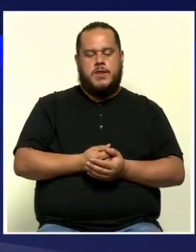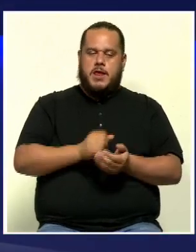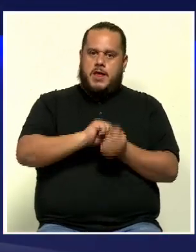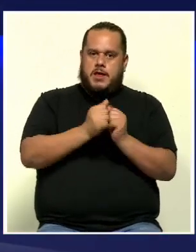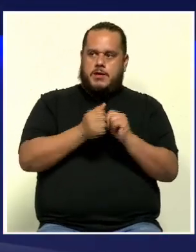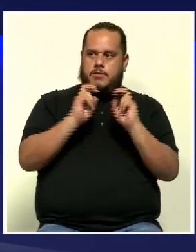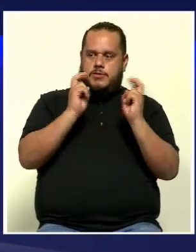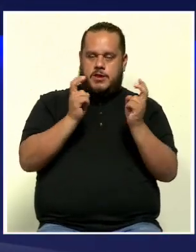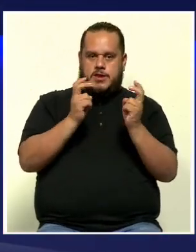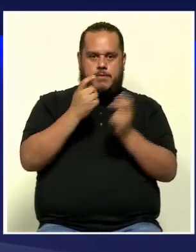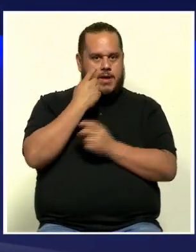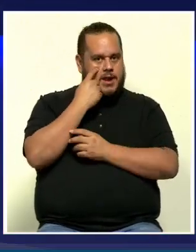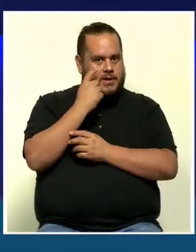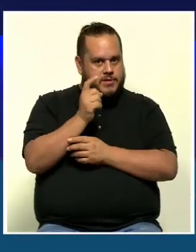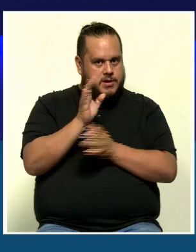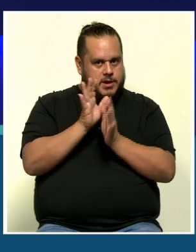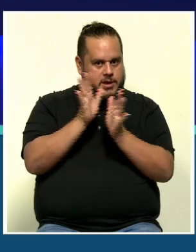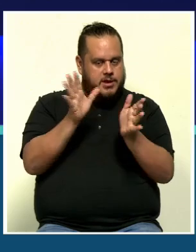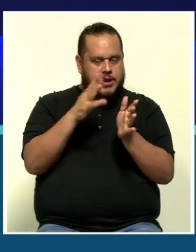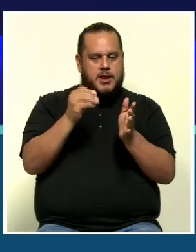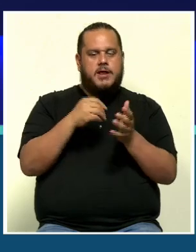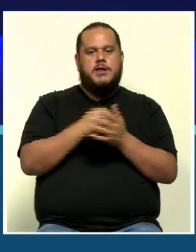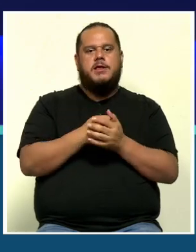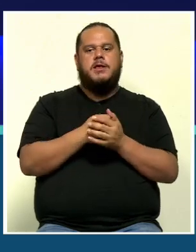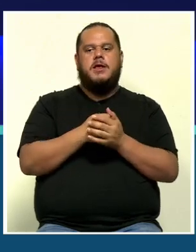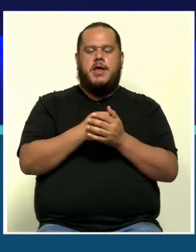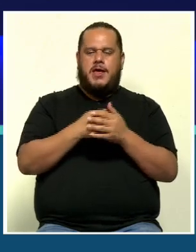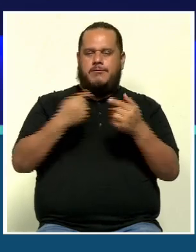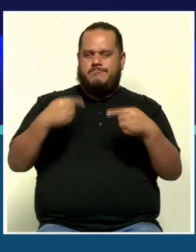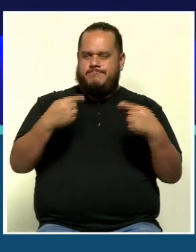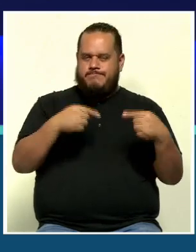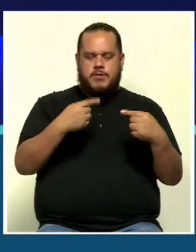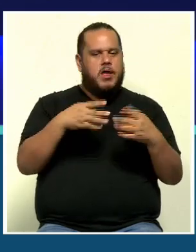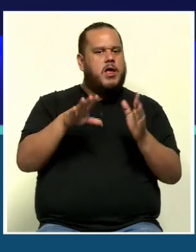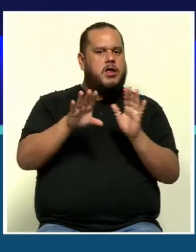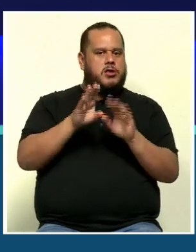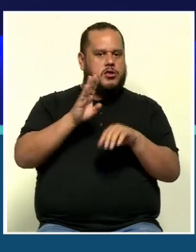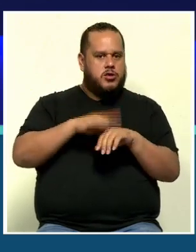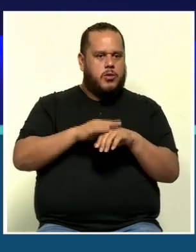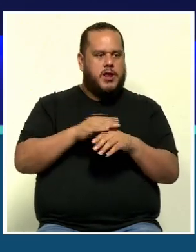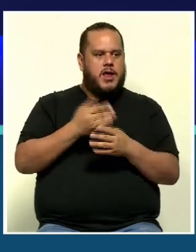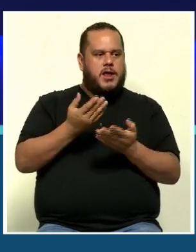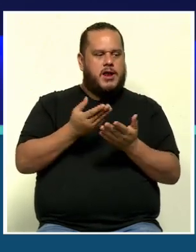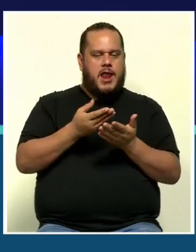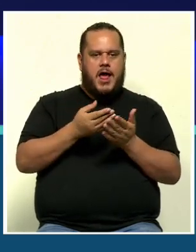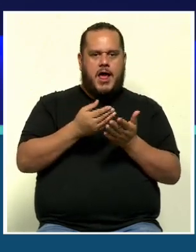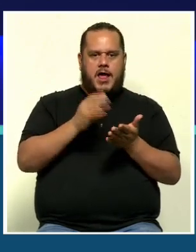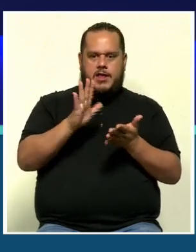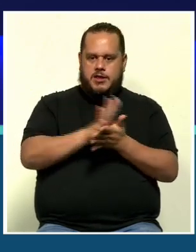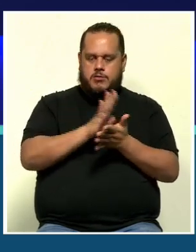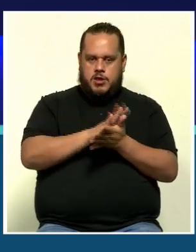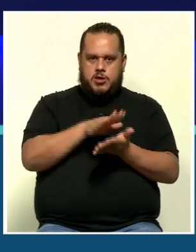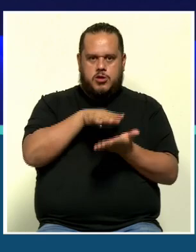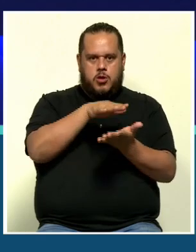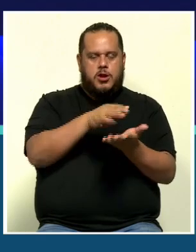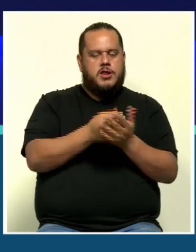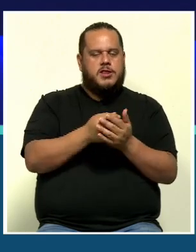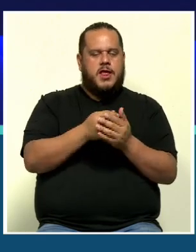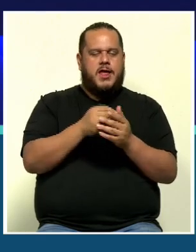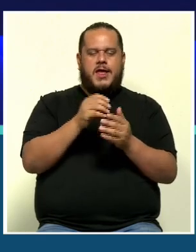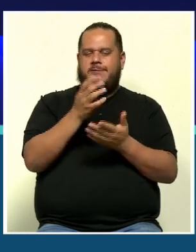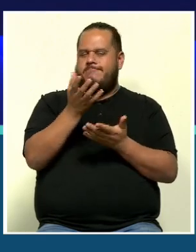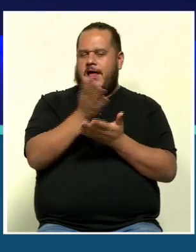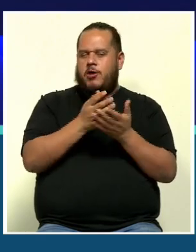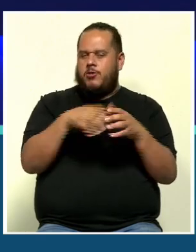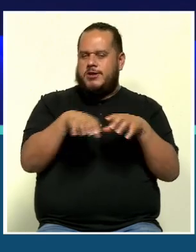Cambiamos de tema. La Fiscalía General y el ICD discrepan sobre la función de los reportes de operaciones financieras sospechosas. Mientras el fiscal